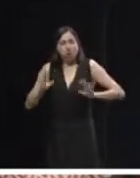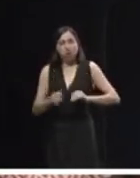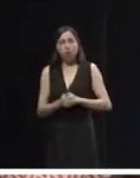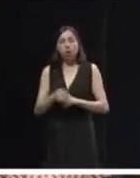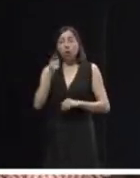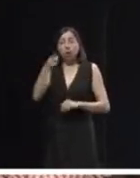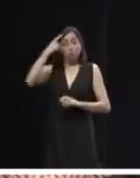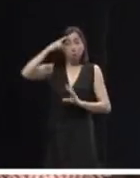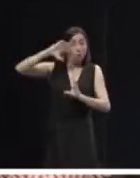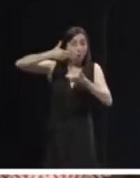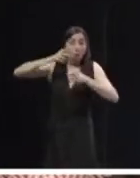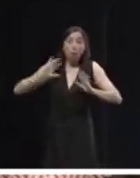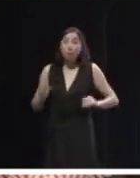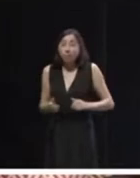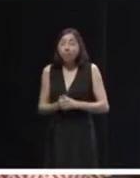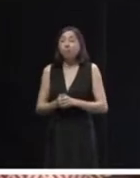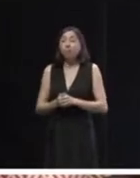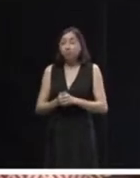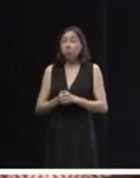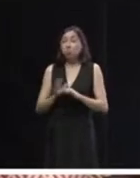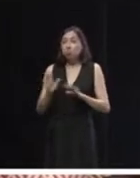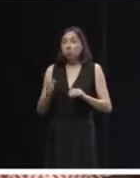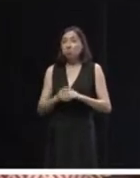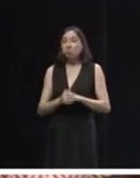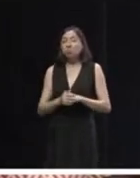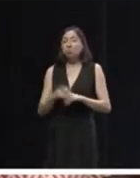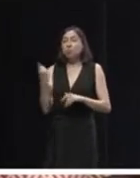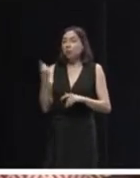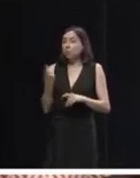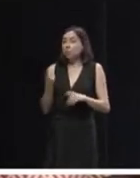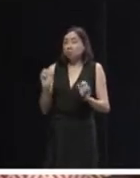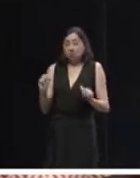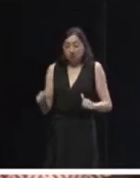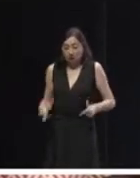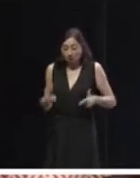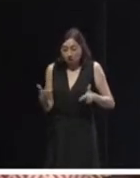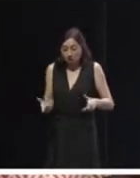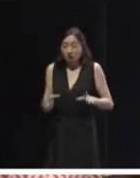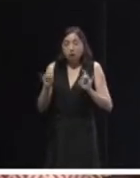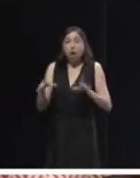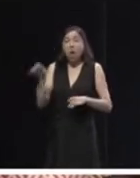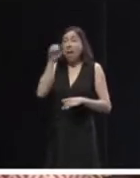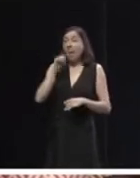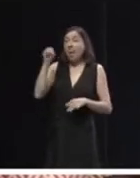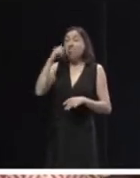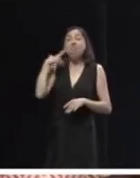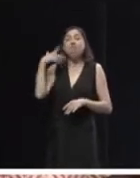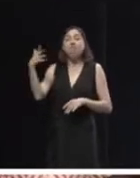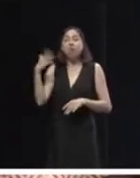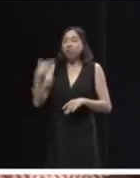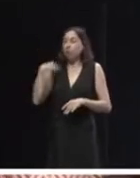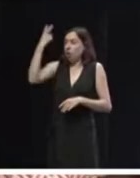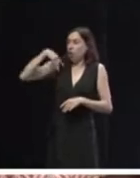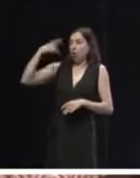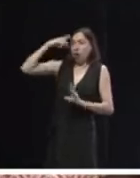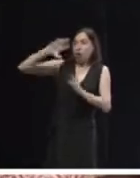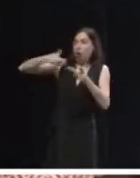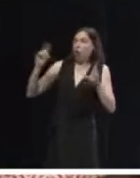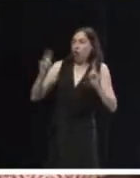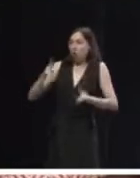Estás loco. Yo me salía casi espontáneamente la canción de Ketama. No estamos locos, sabemos lo que queremos, sabemos por qué estamos aquí,